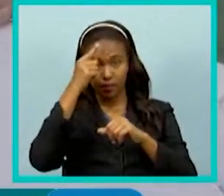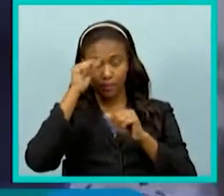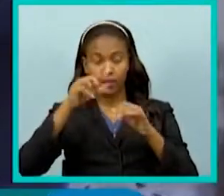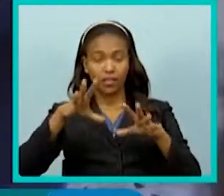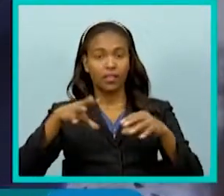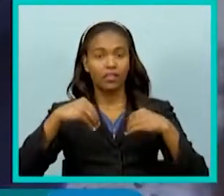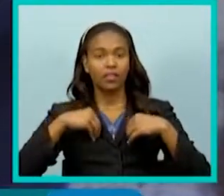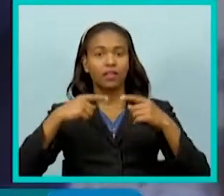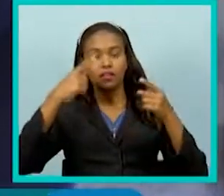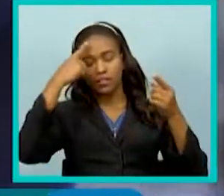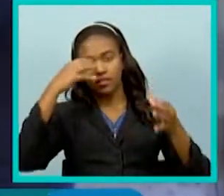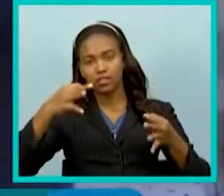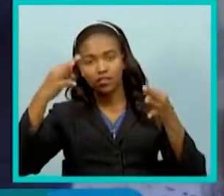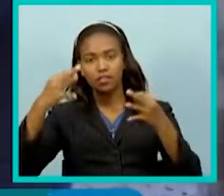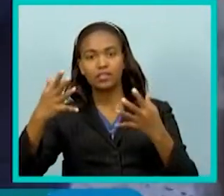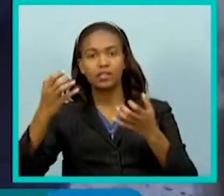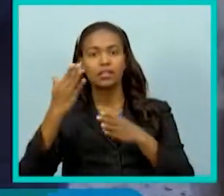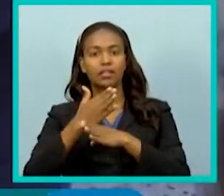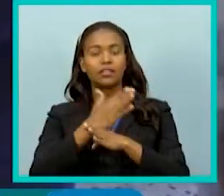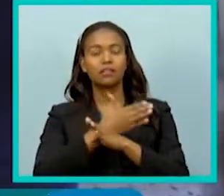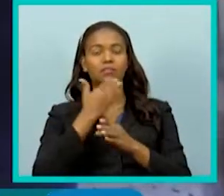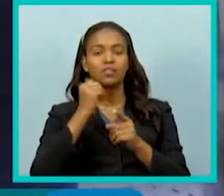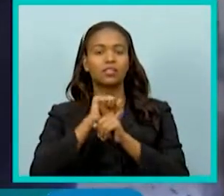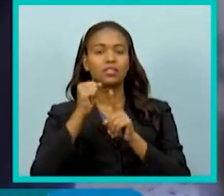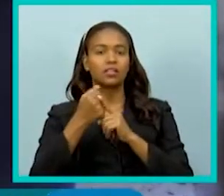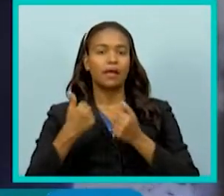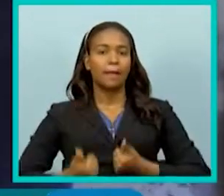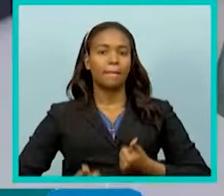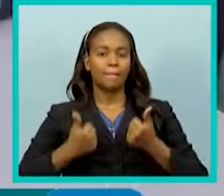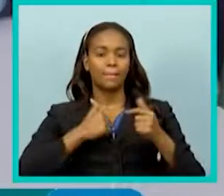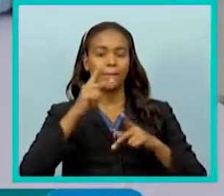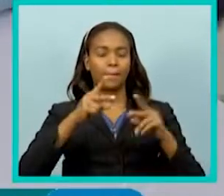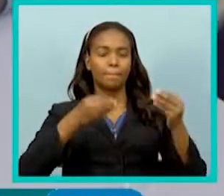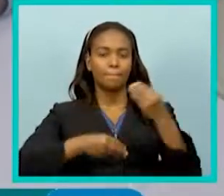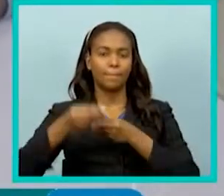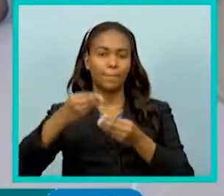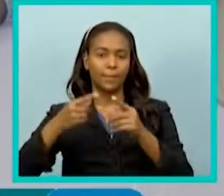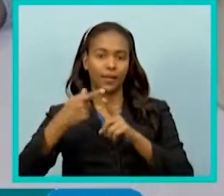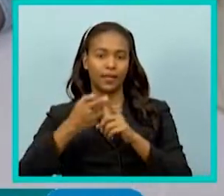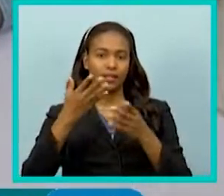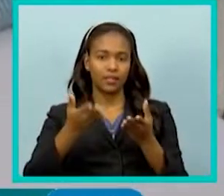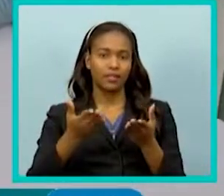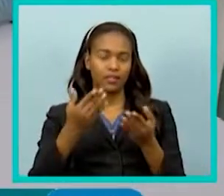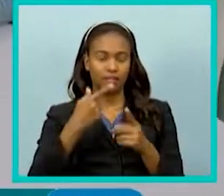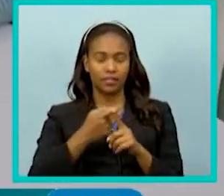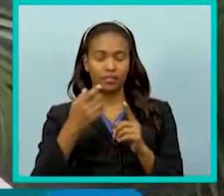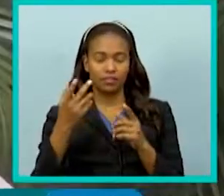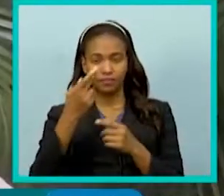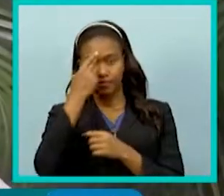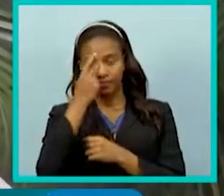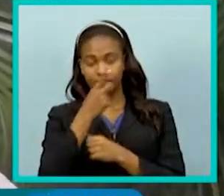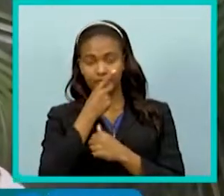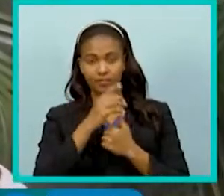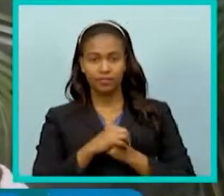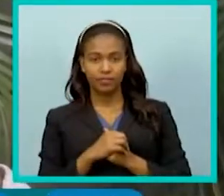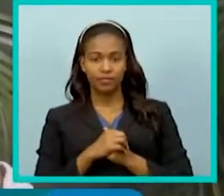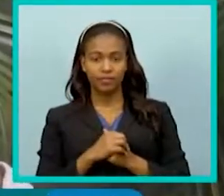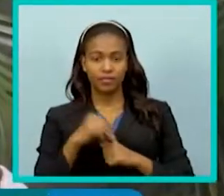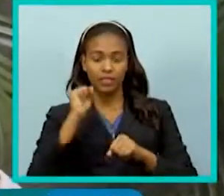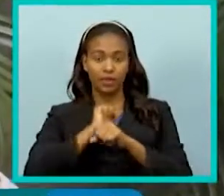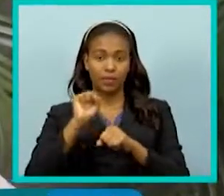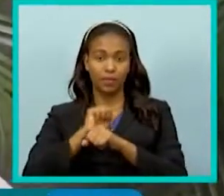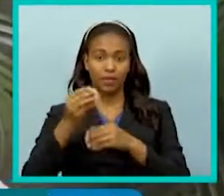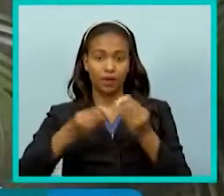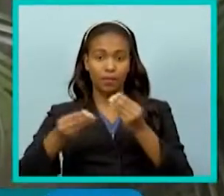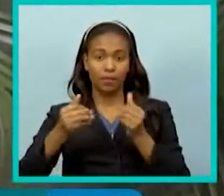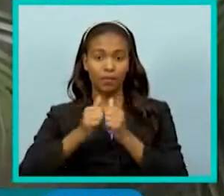adopte medidas en Procura de mejorar las condiciones de vida de los comerciantes detallistas del país los empleados de